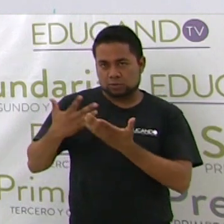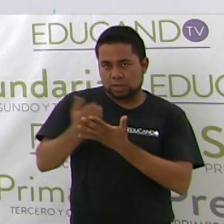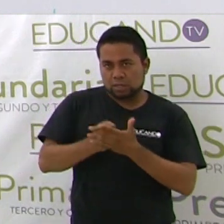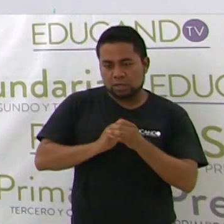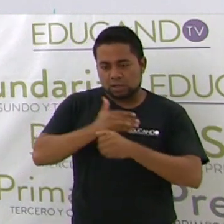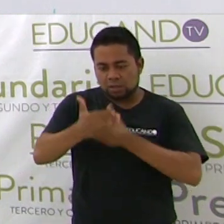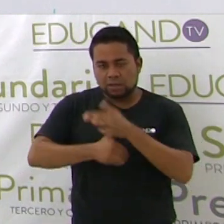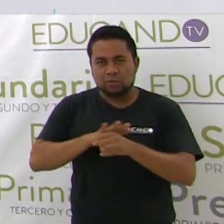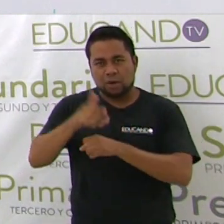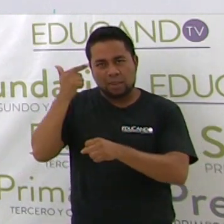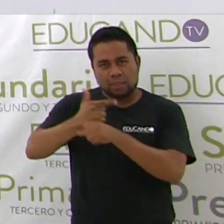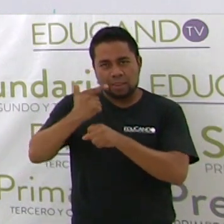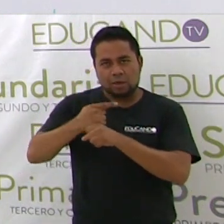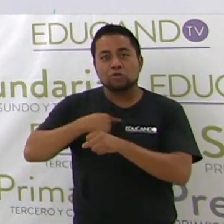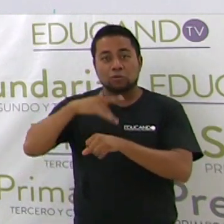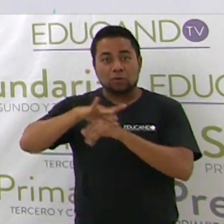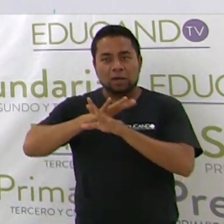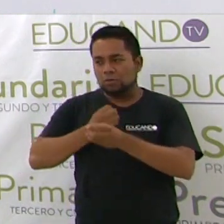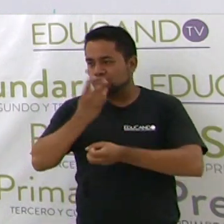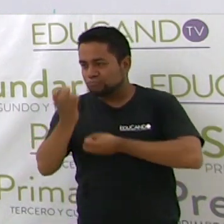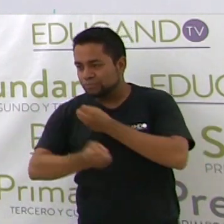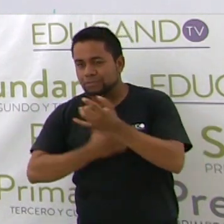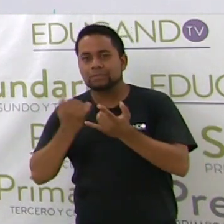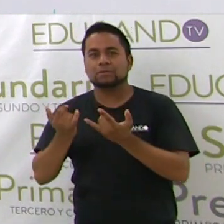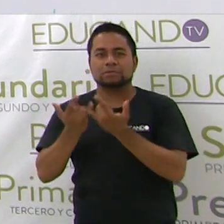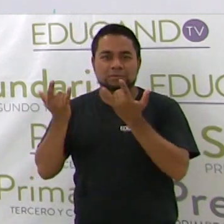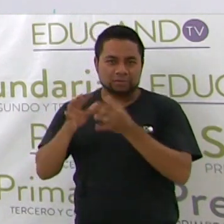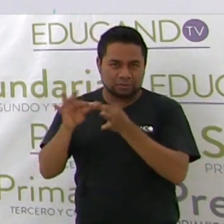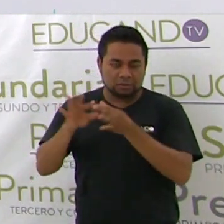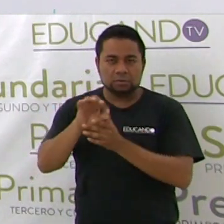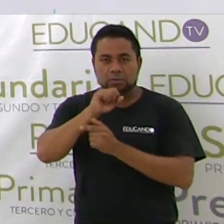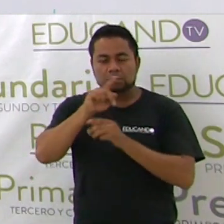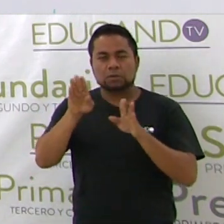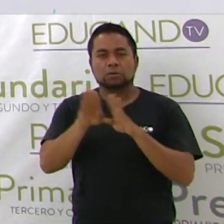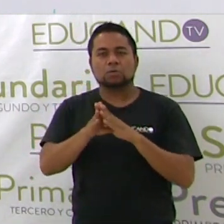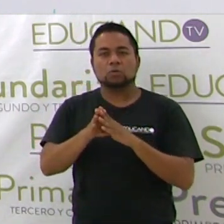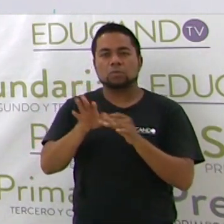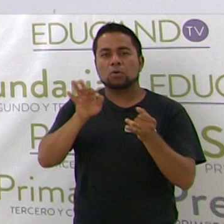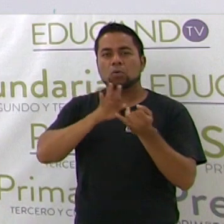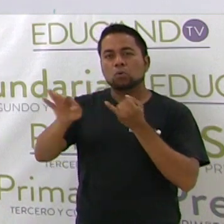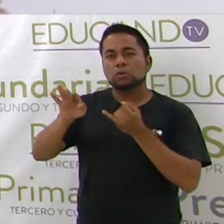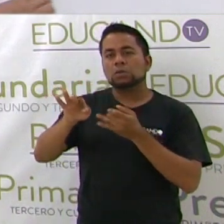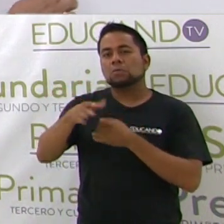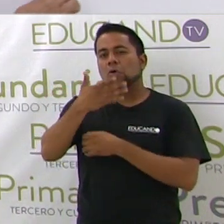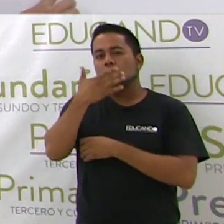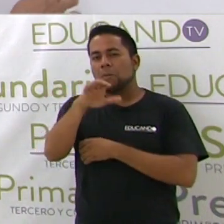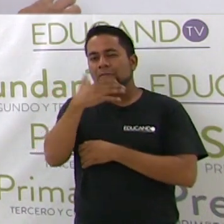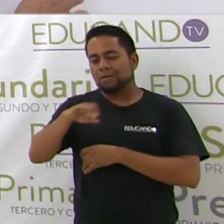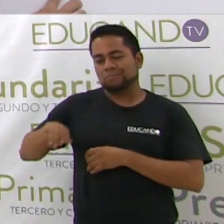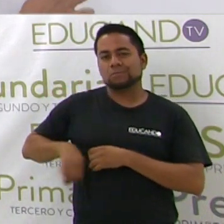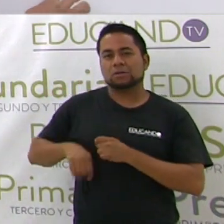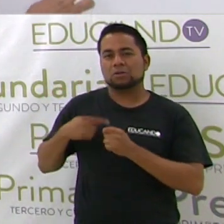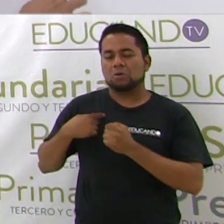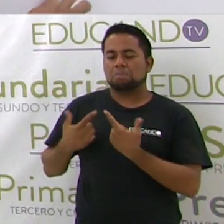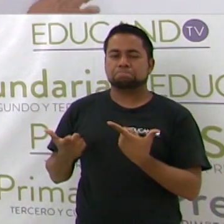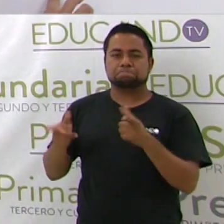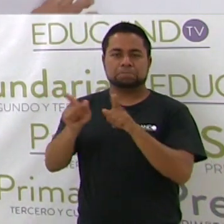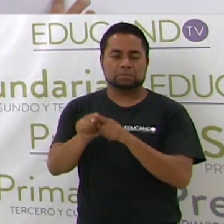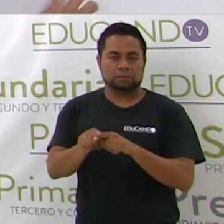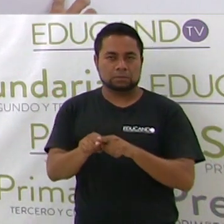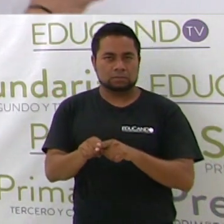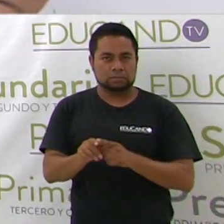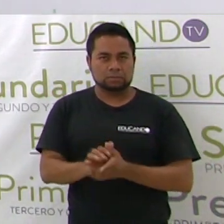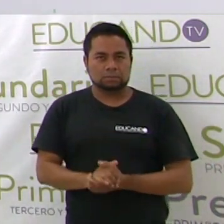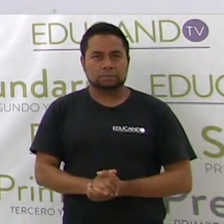nosotros hemos tenido y finalmente concluir con un comentario interesante. Bueno, estos